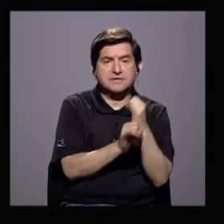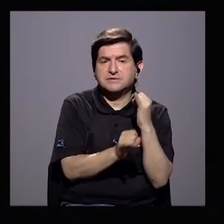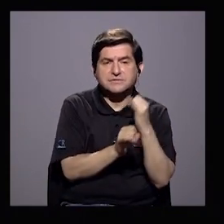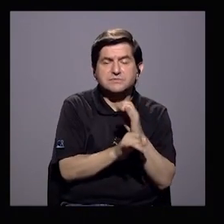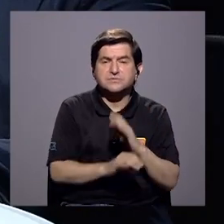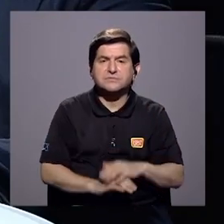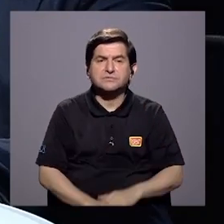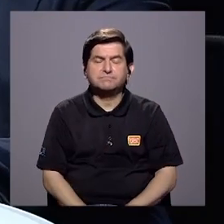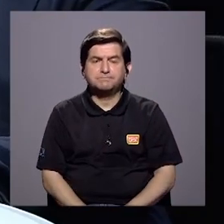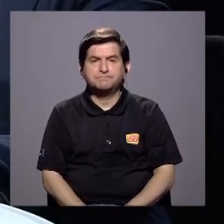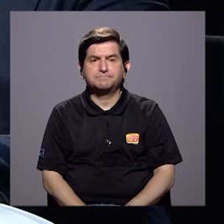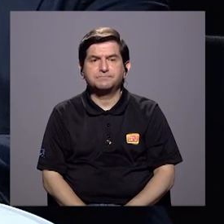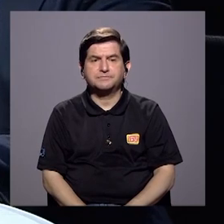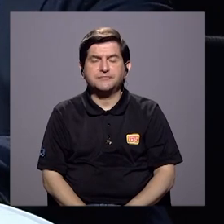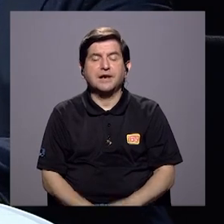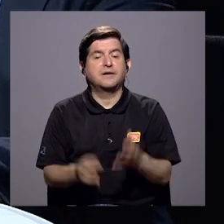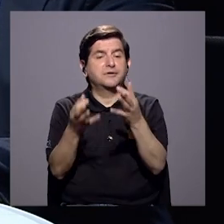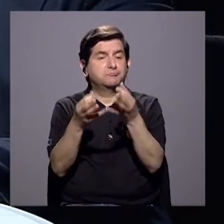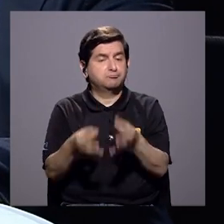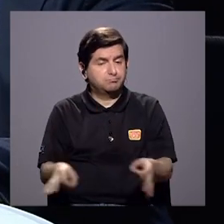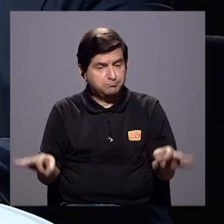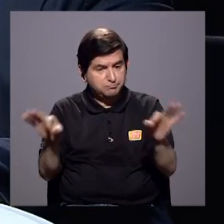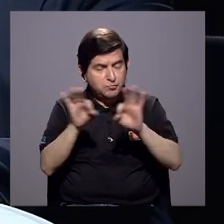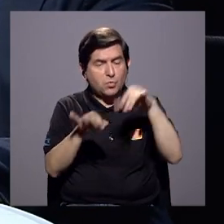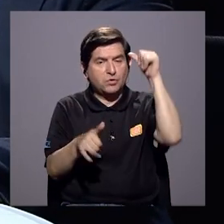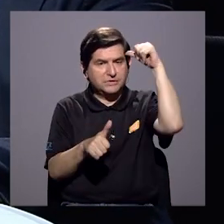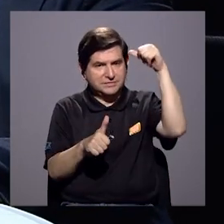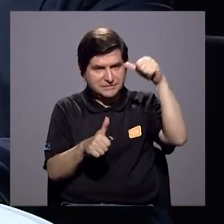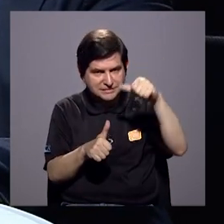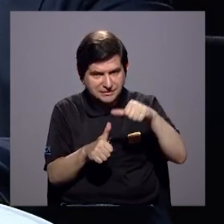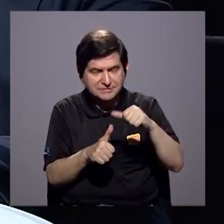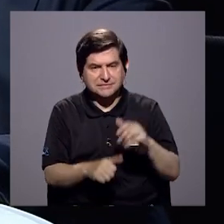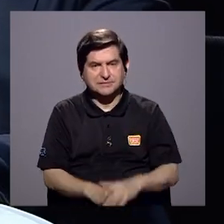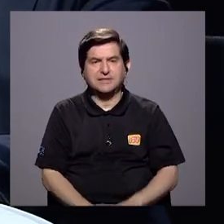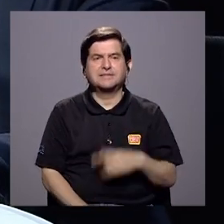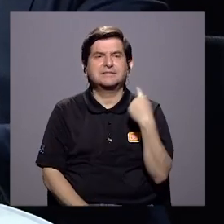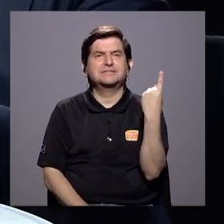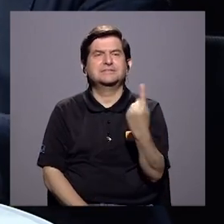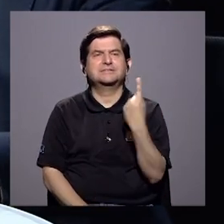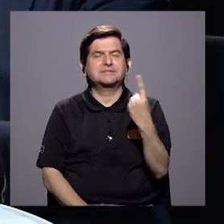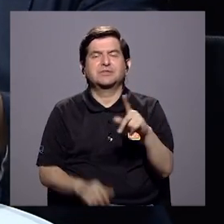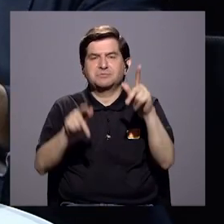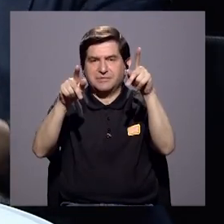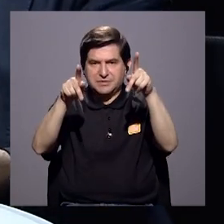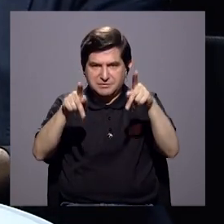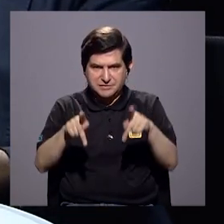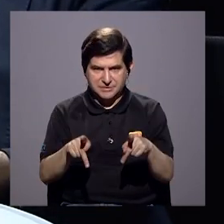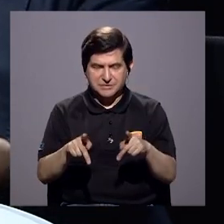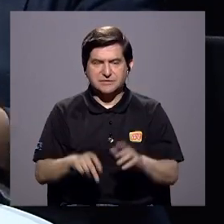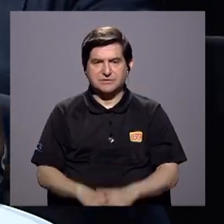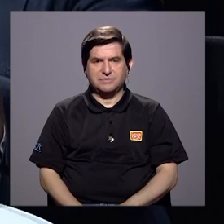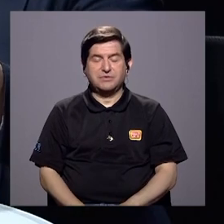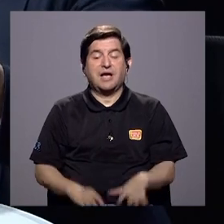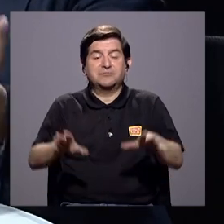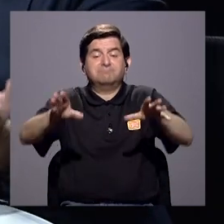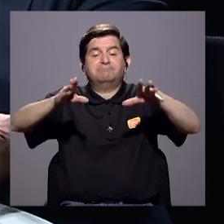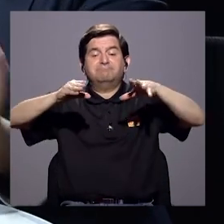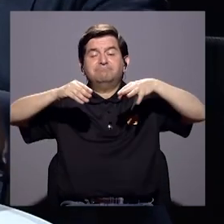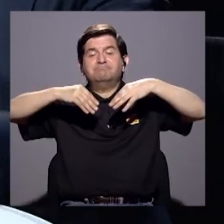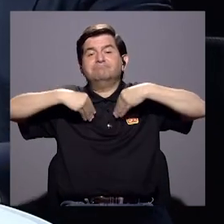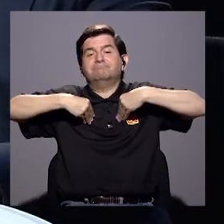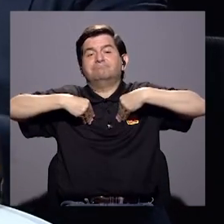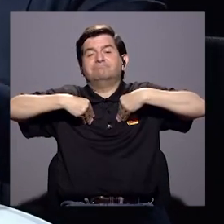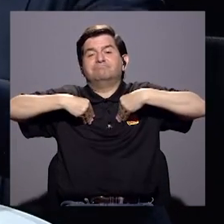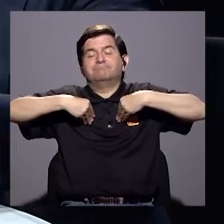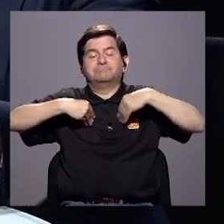institucionalidad bueno aquí es importante tomar en cuenta que siempre y cuando la persona haya aceptado